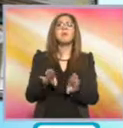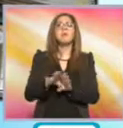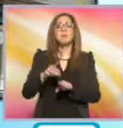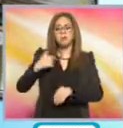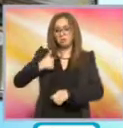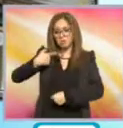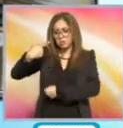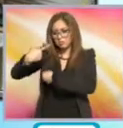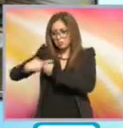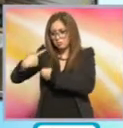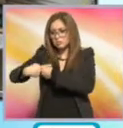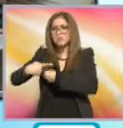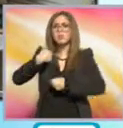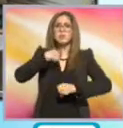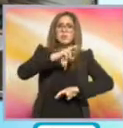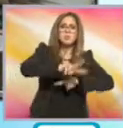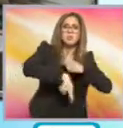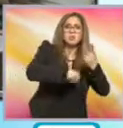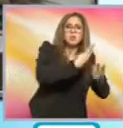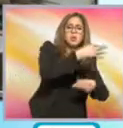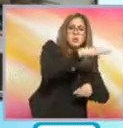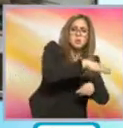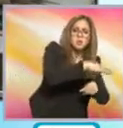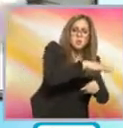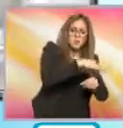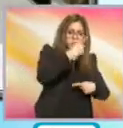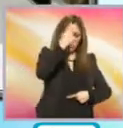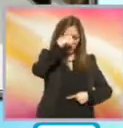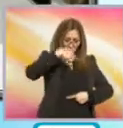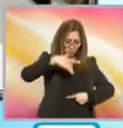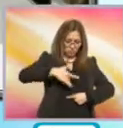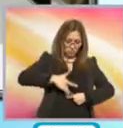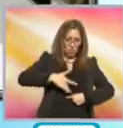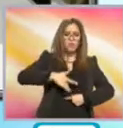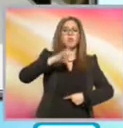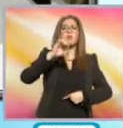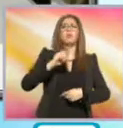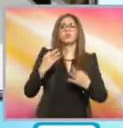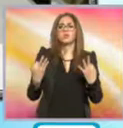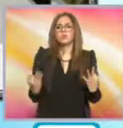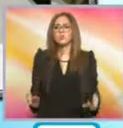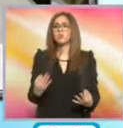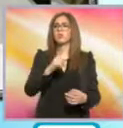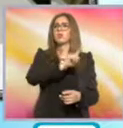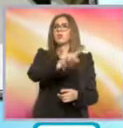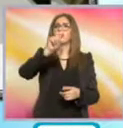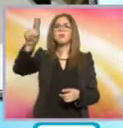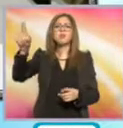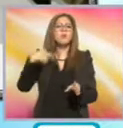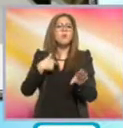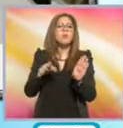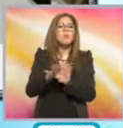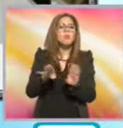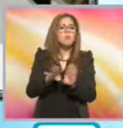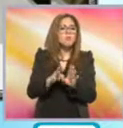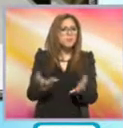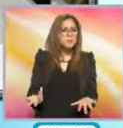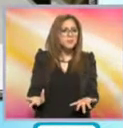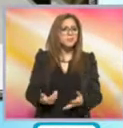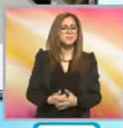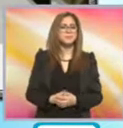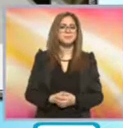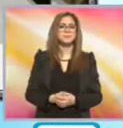un gastroenterólogo, con un maestro de yoga, ¿sabes? O sea, con varios especialistas, ¿no? Pues más